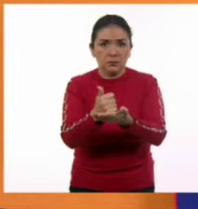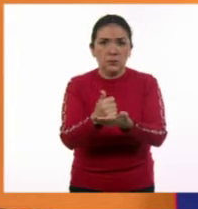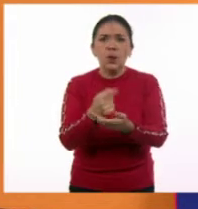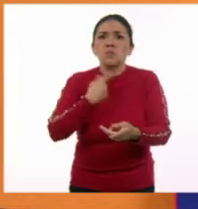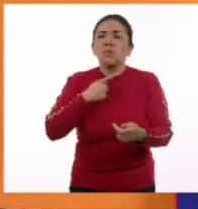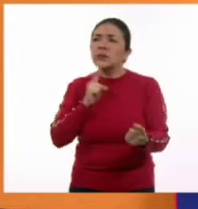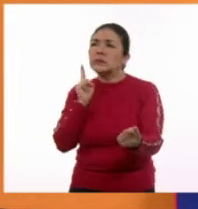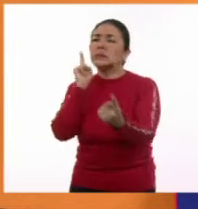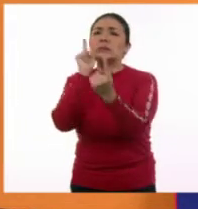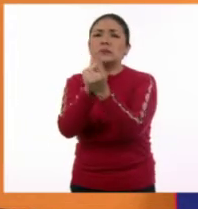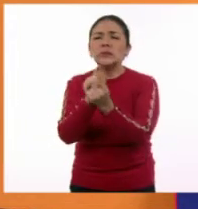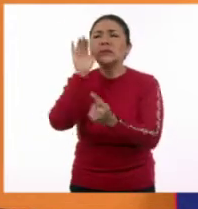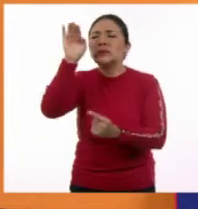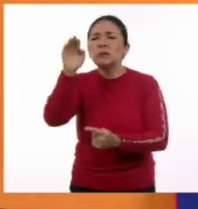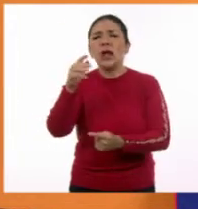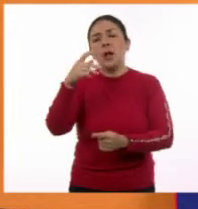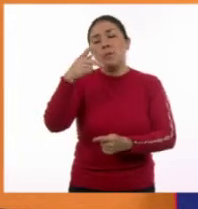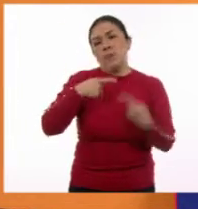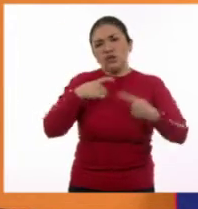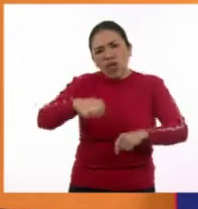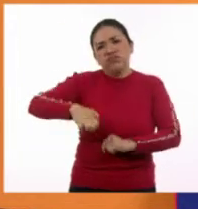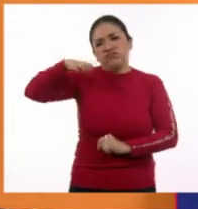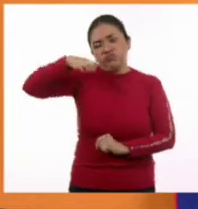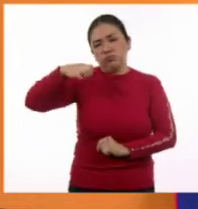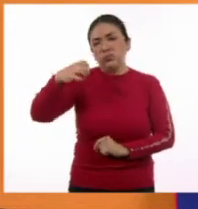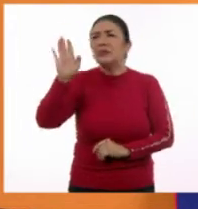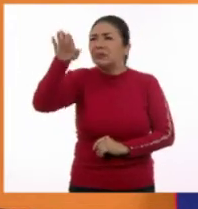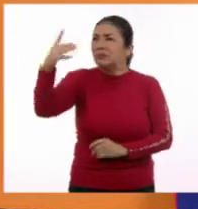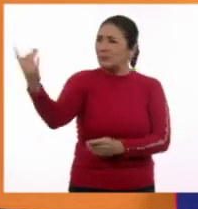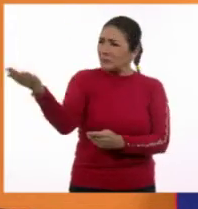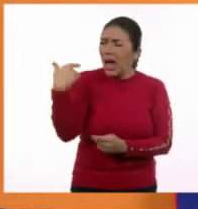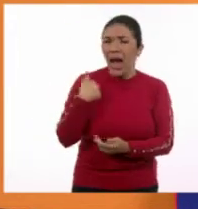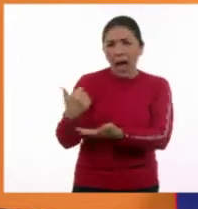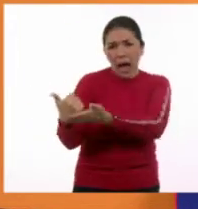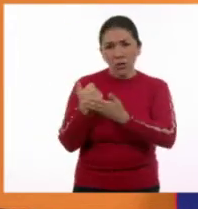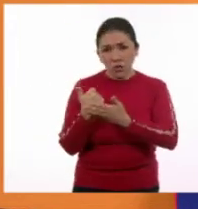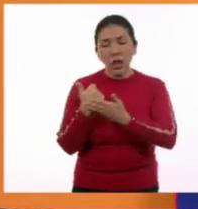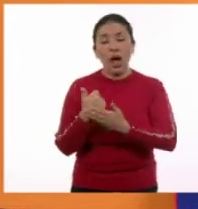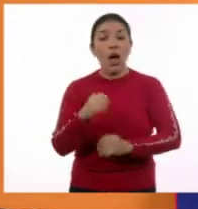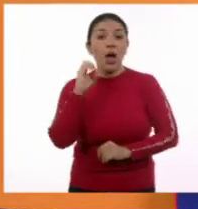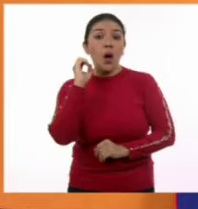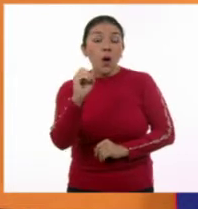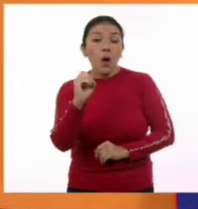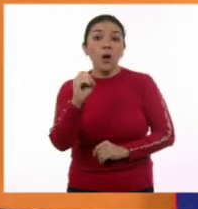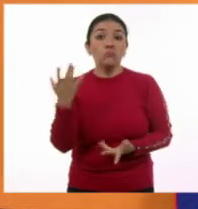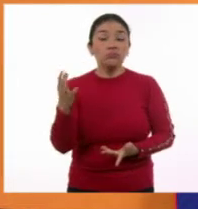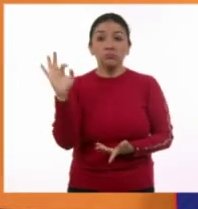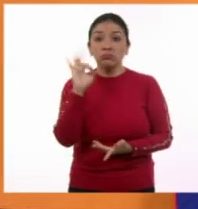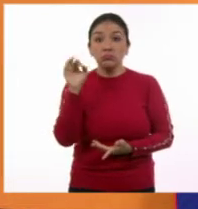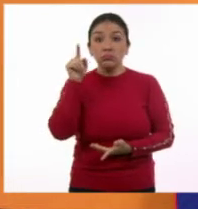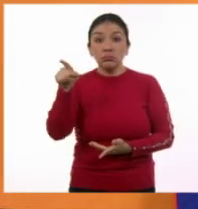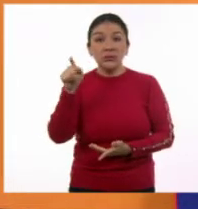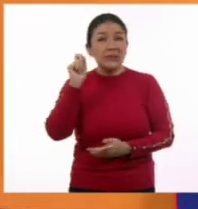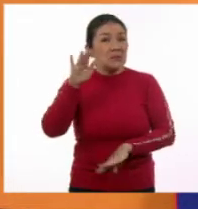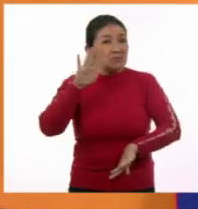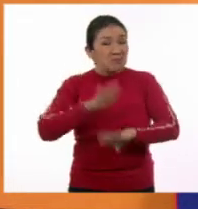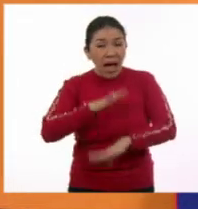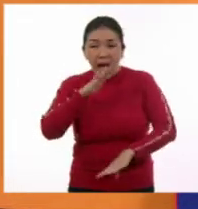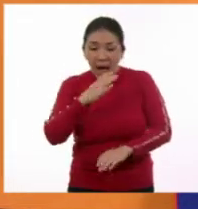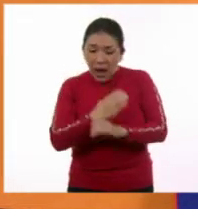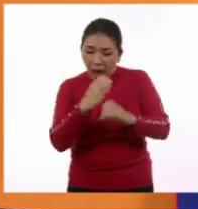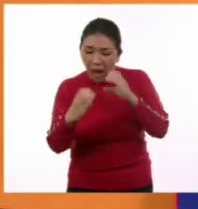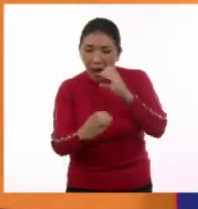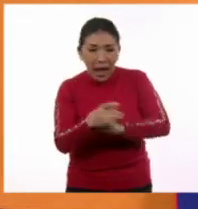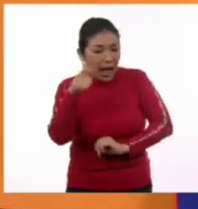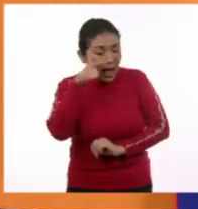persona mayor de edad con nosotros y en su caso que sea algo muy